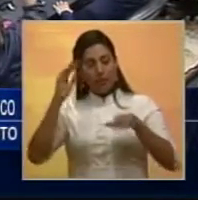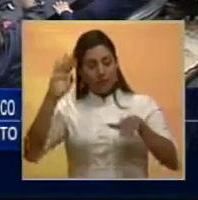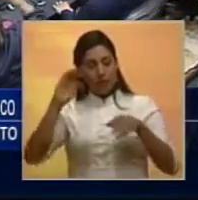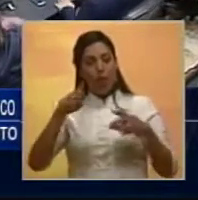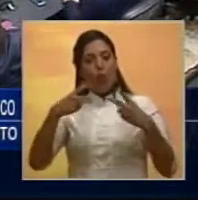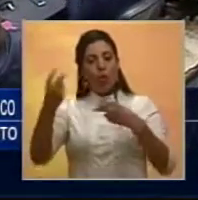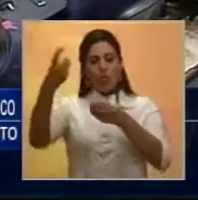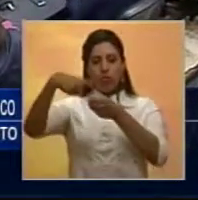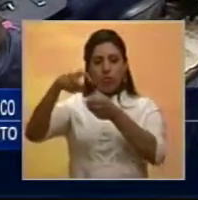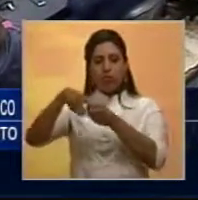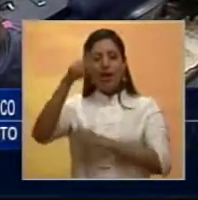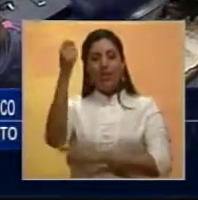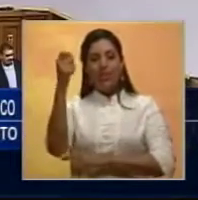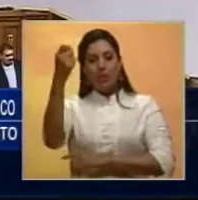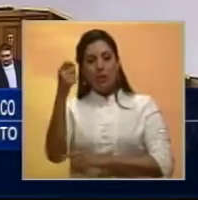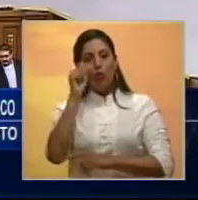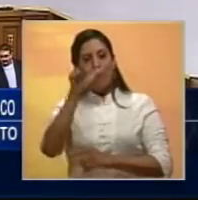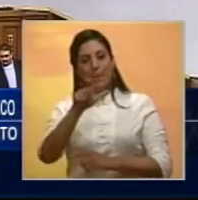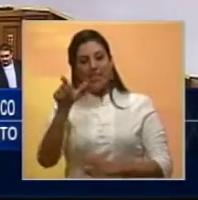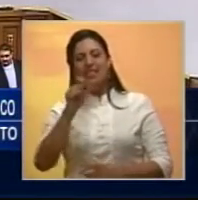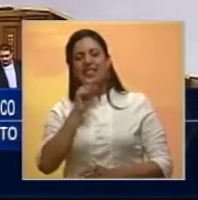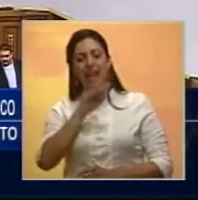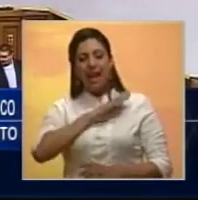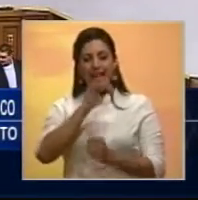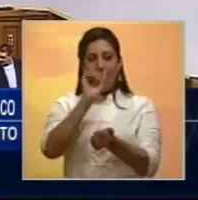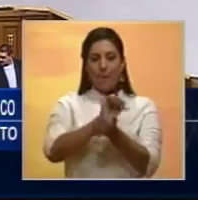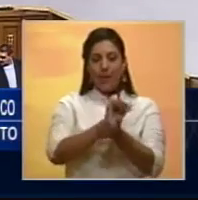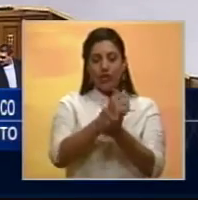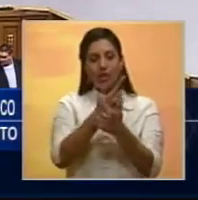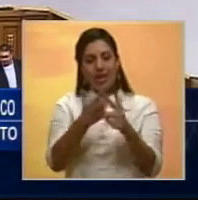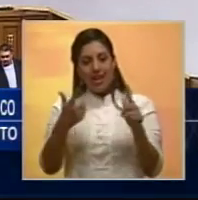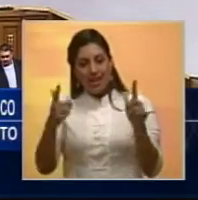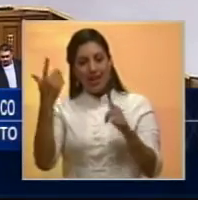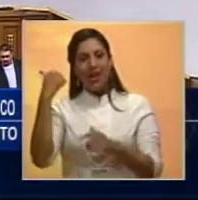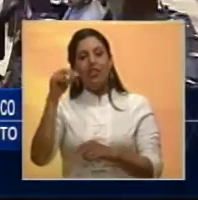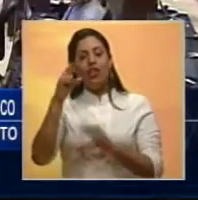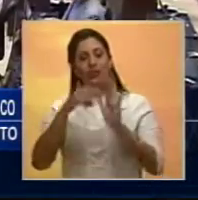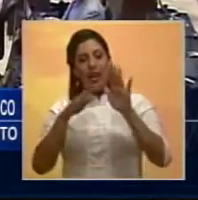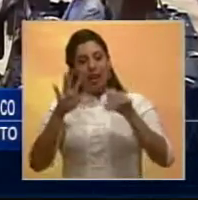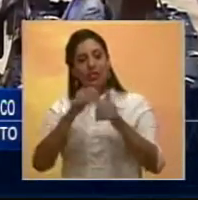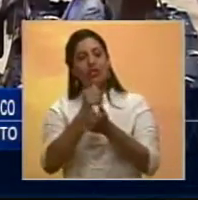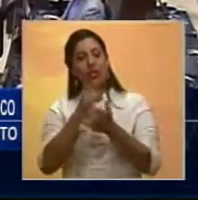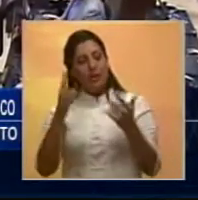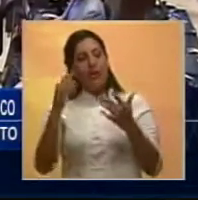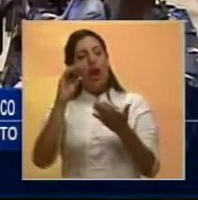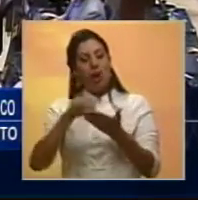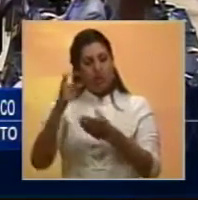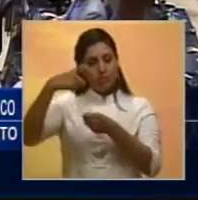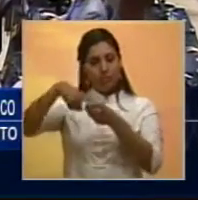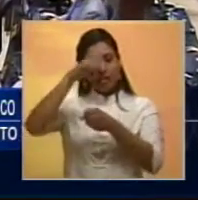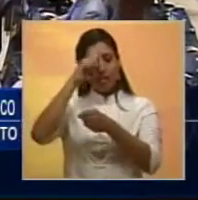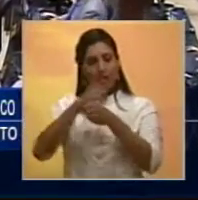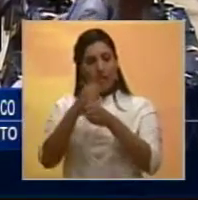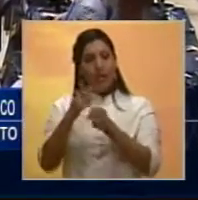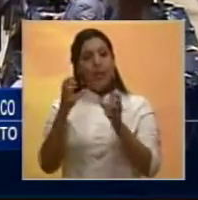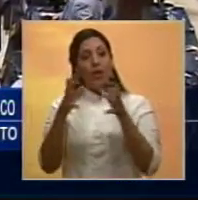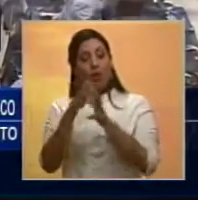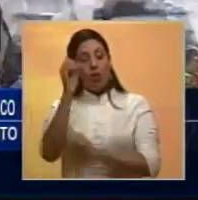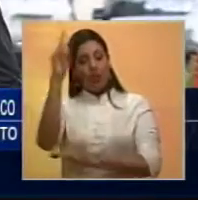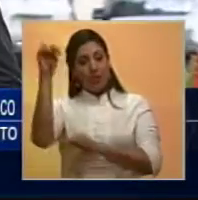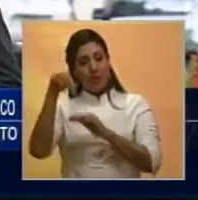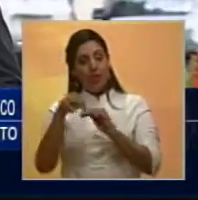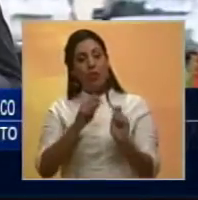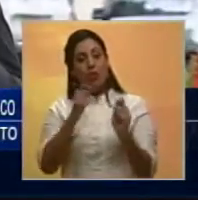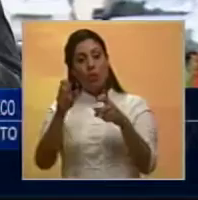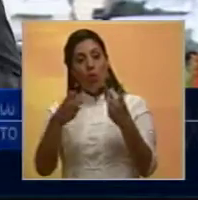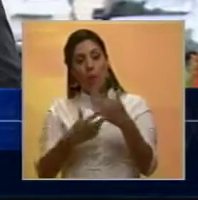e incorporó al diputado Gilberto Sojo, quien estaba privado de libertad desde noviembre de 2014. La Junta Directiva de la Asamblea Nacional